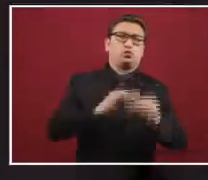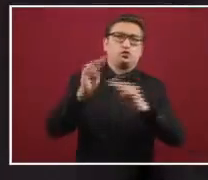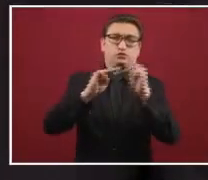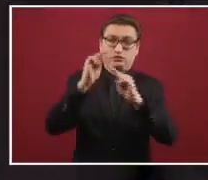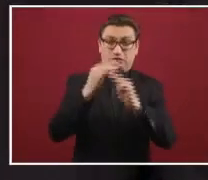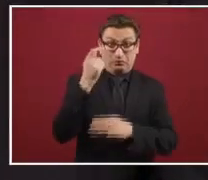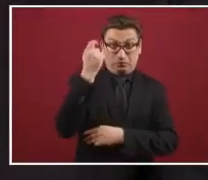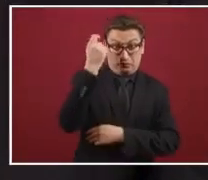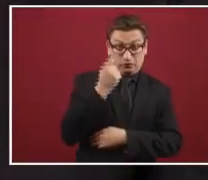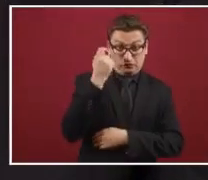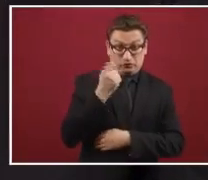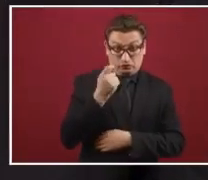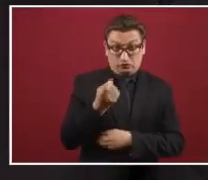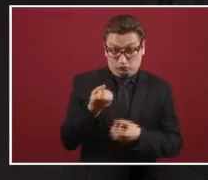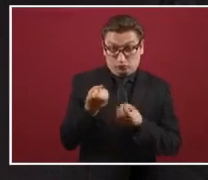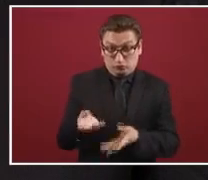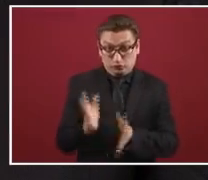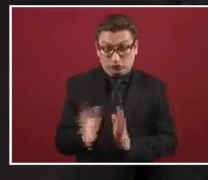pensión.